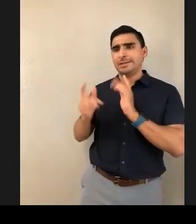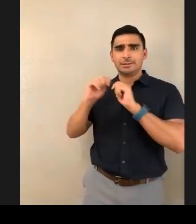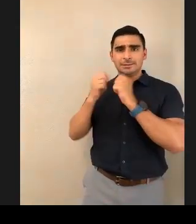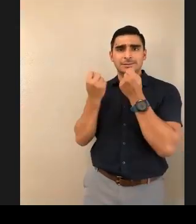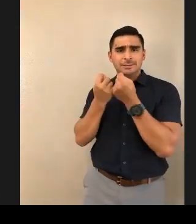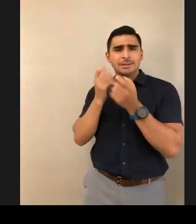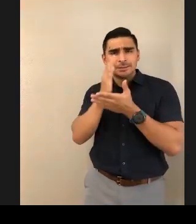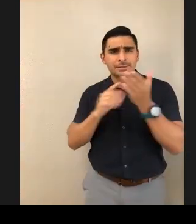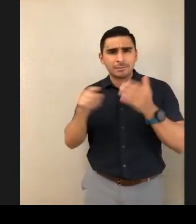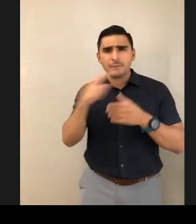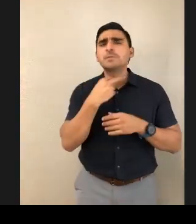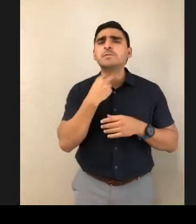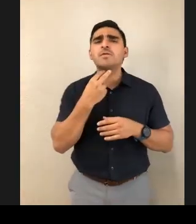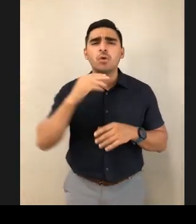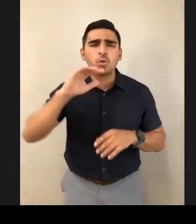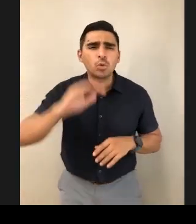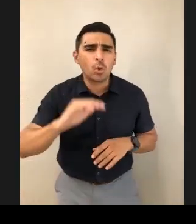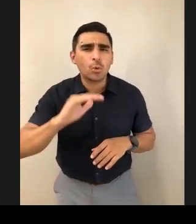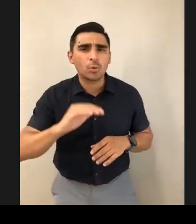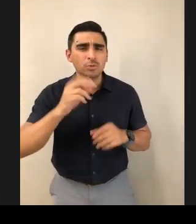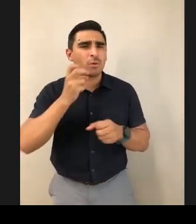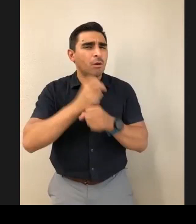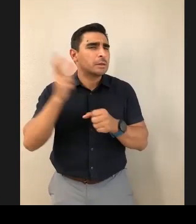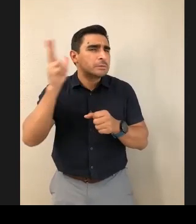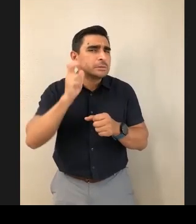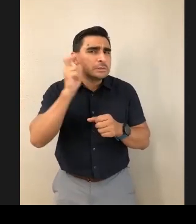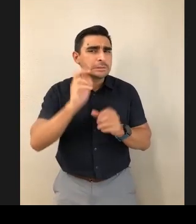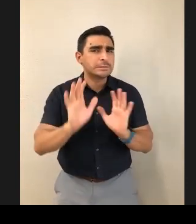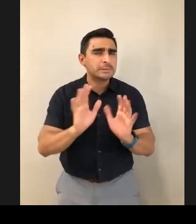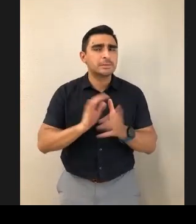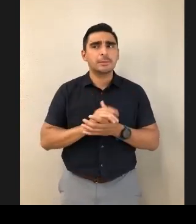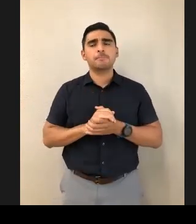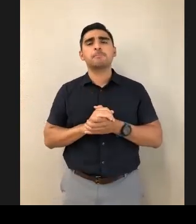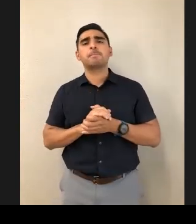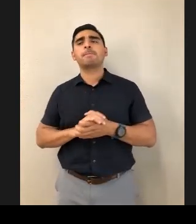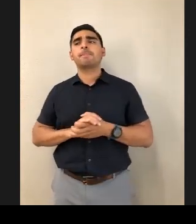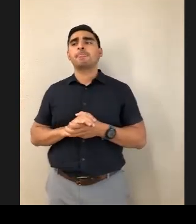conectarse al micrófono. El